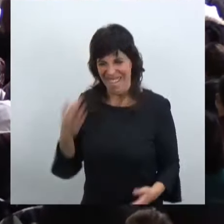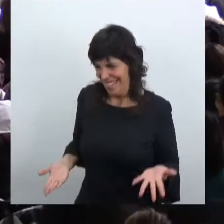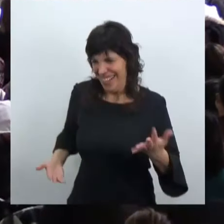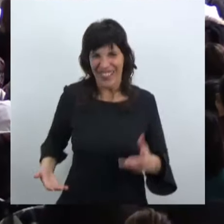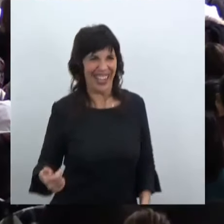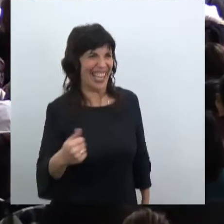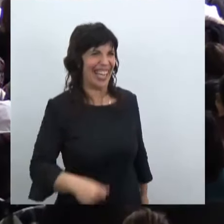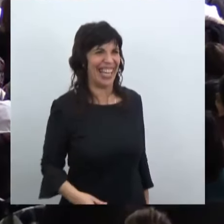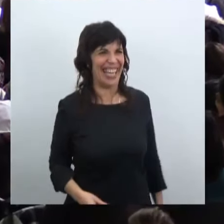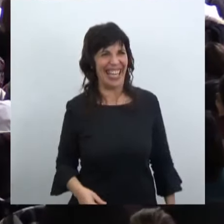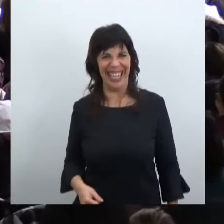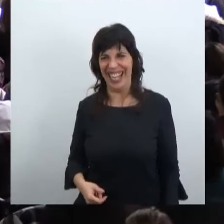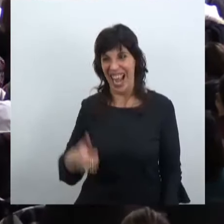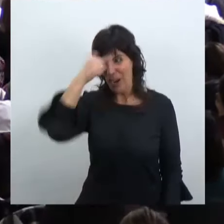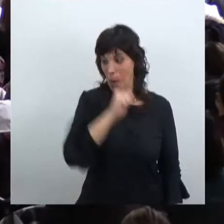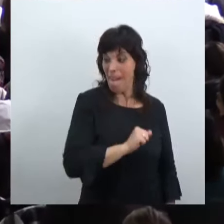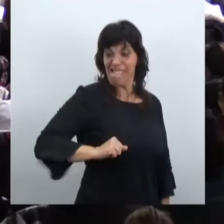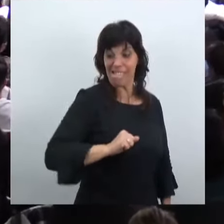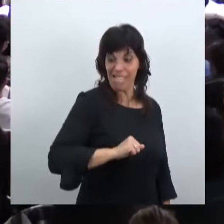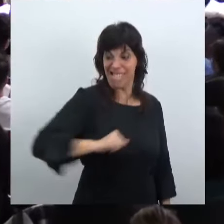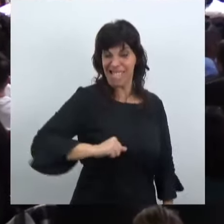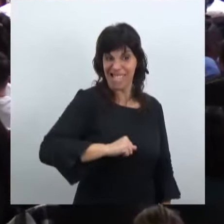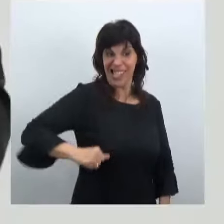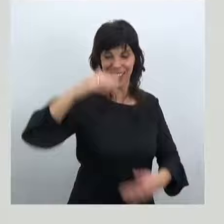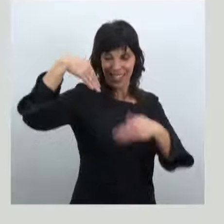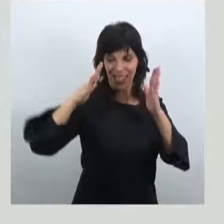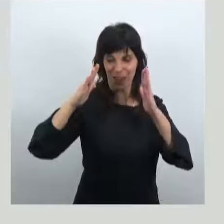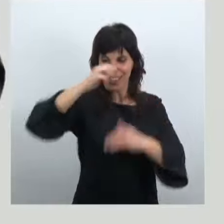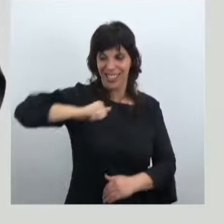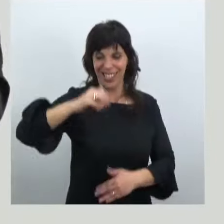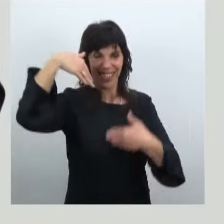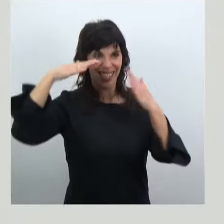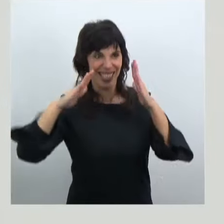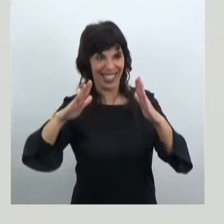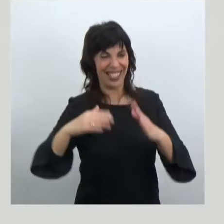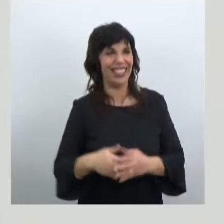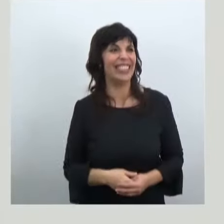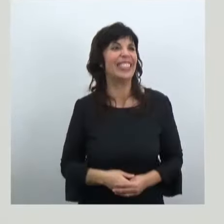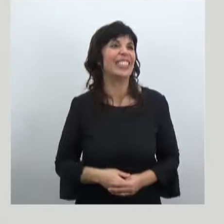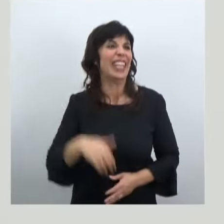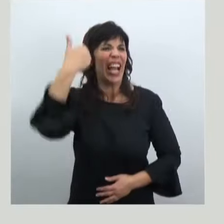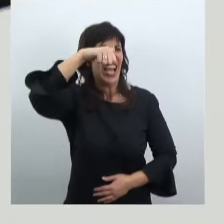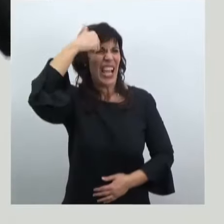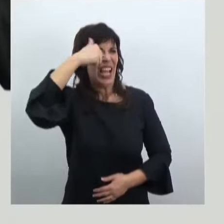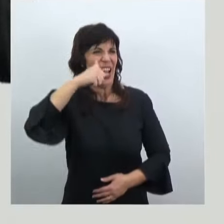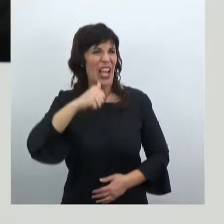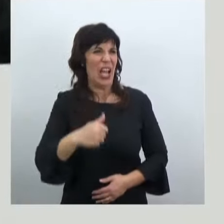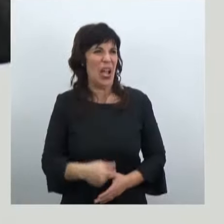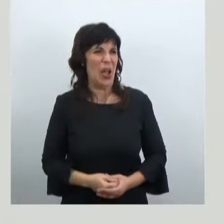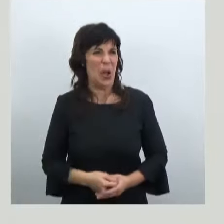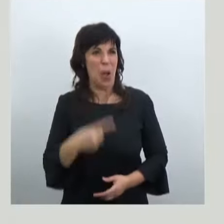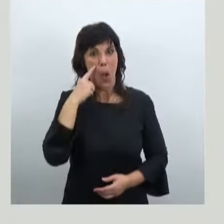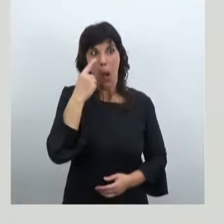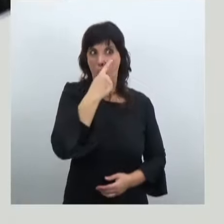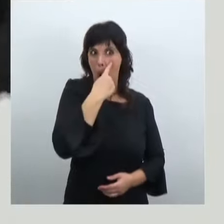Algunas mujeres están dando con el codo al hombre. Oye, atentamente al pastor. Oye lo que dice el pastor. El hombre ya tiene el ojo así hinchado. Cambia de